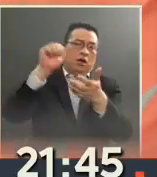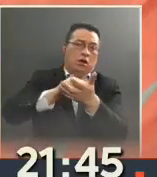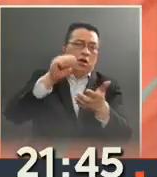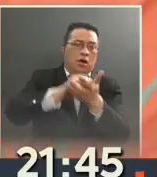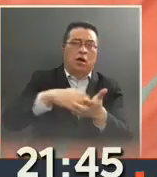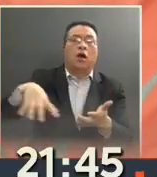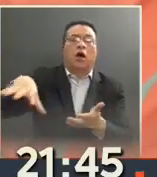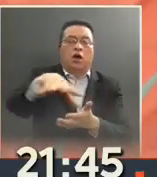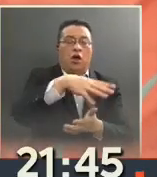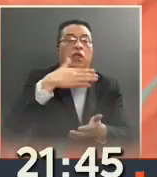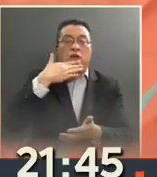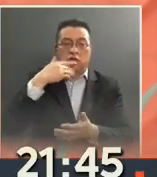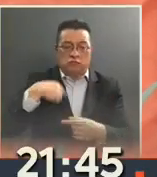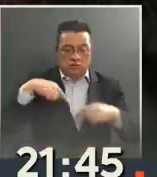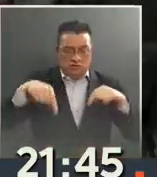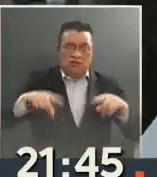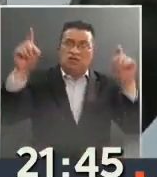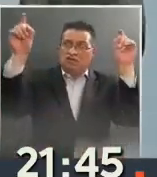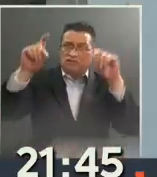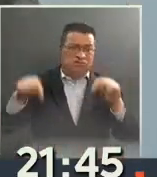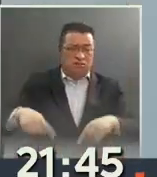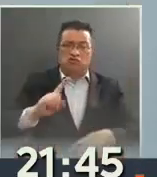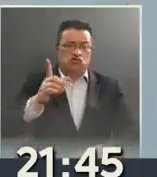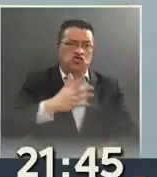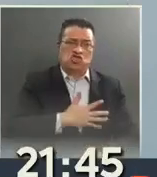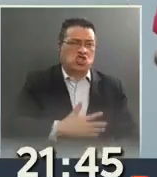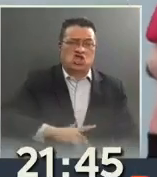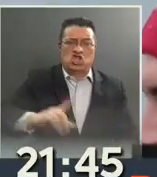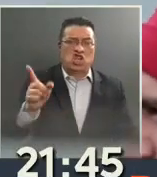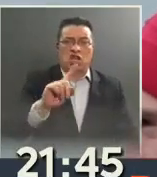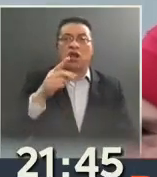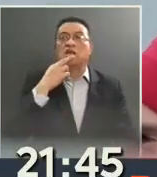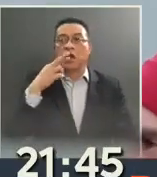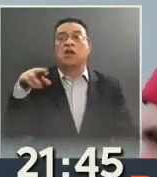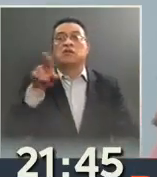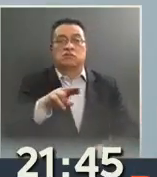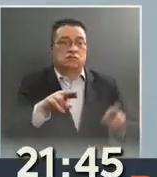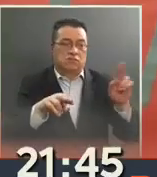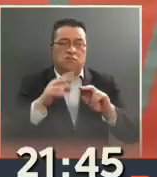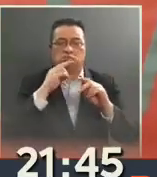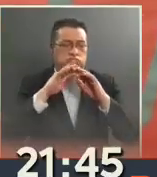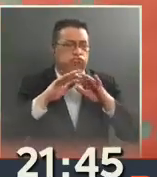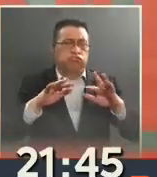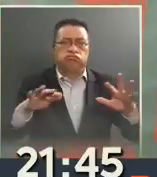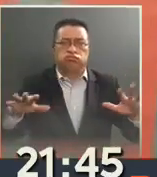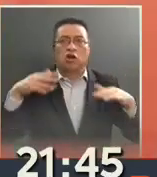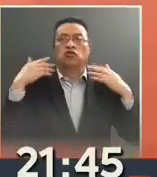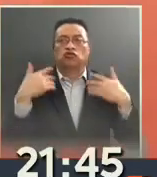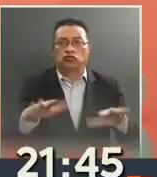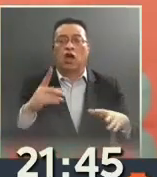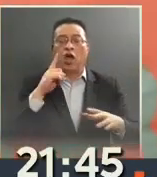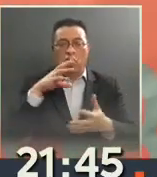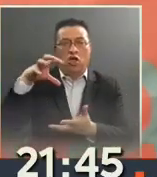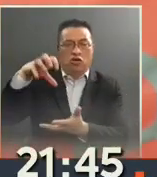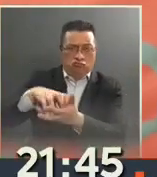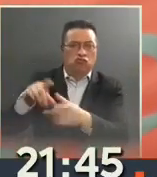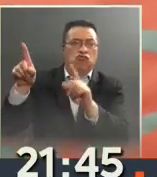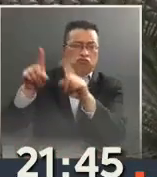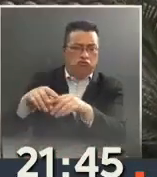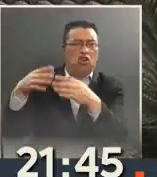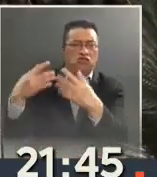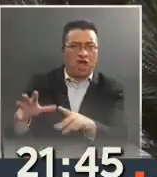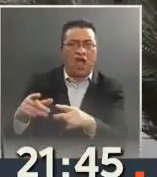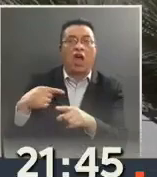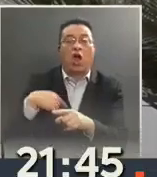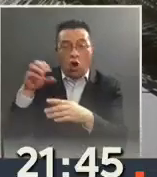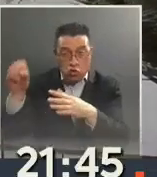una zona de sacrificio eléctrico, una frase que se repite entre ellos. Ya cuentan con una subestación construida y ahora este